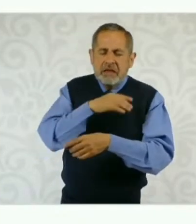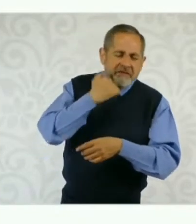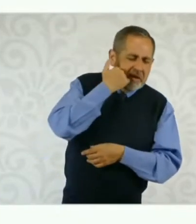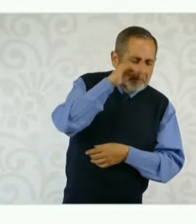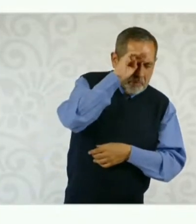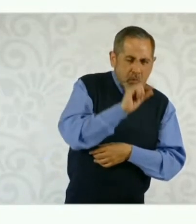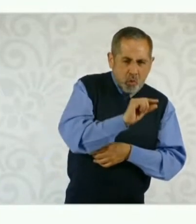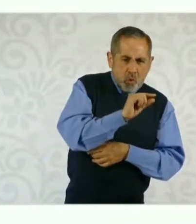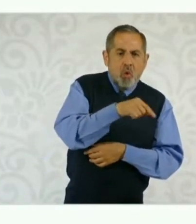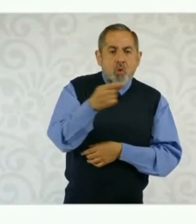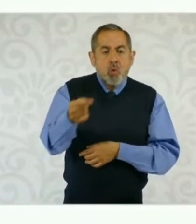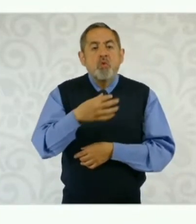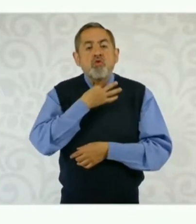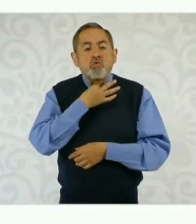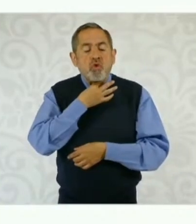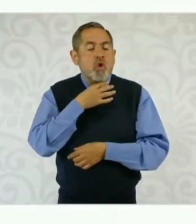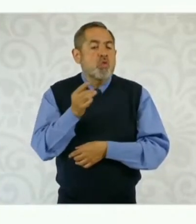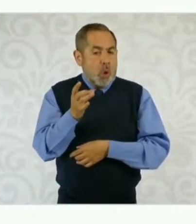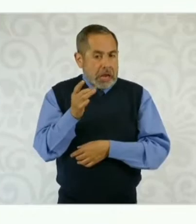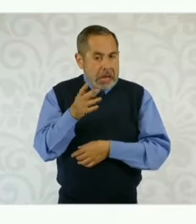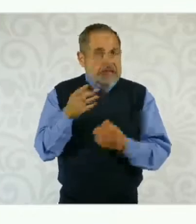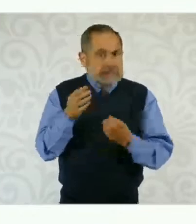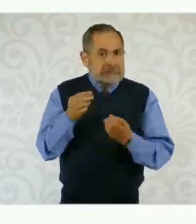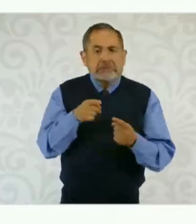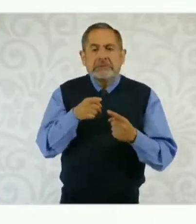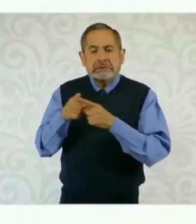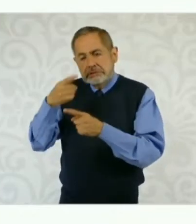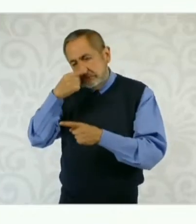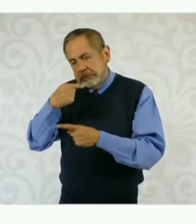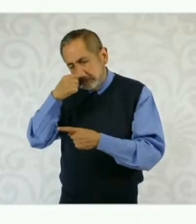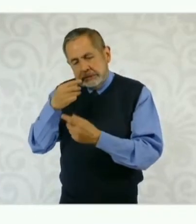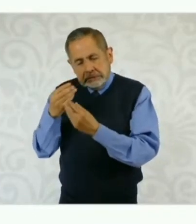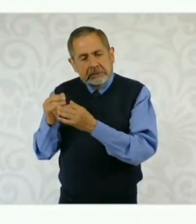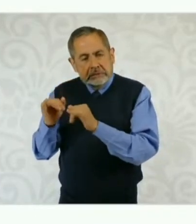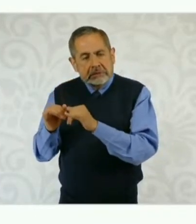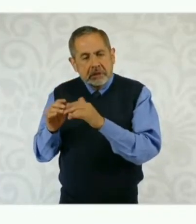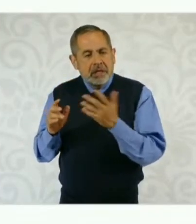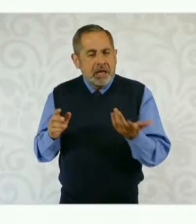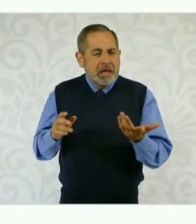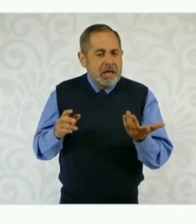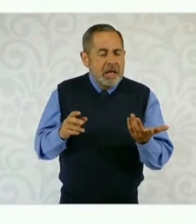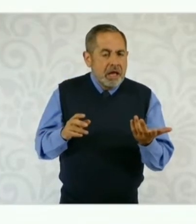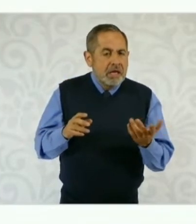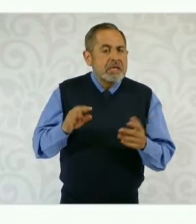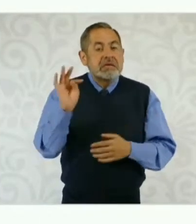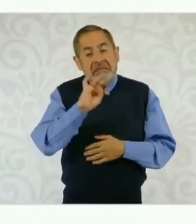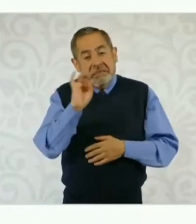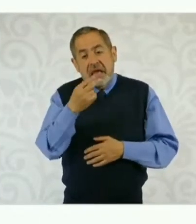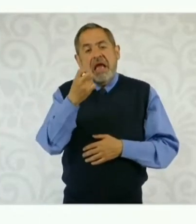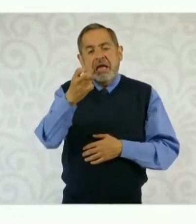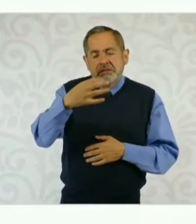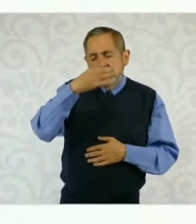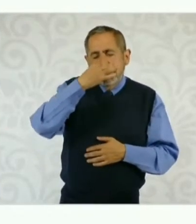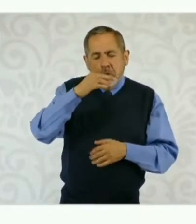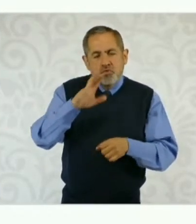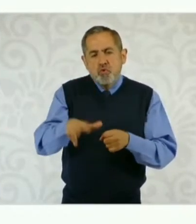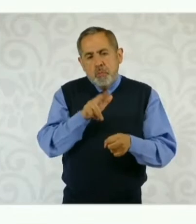un cuadro gripal sin fiebre, probablemente estamos teniendo una gripe común y